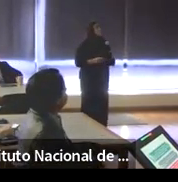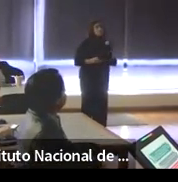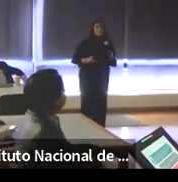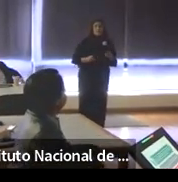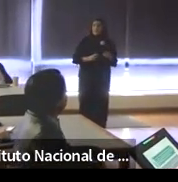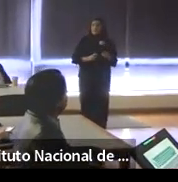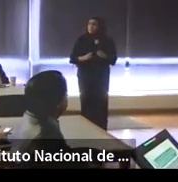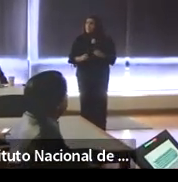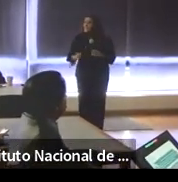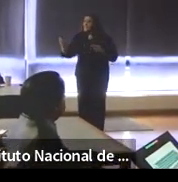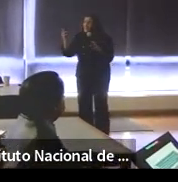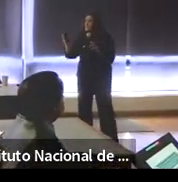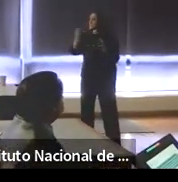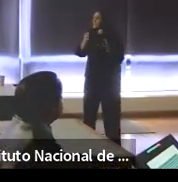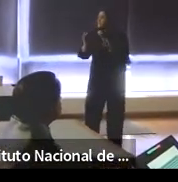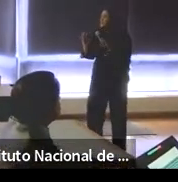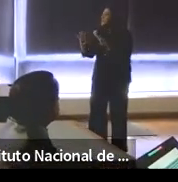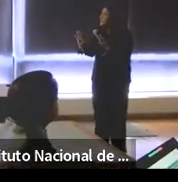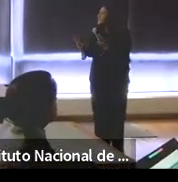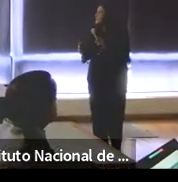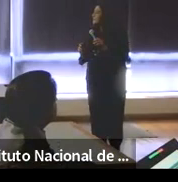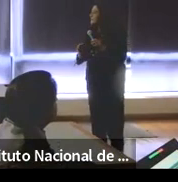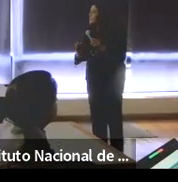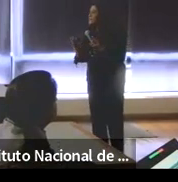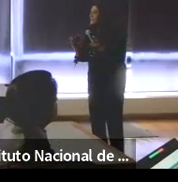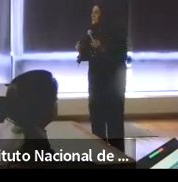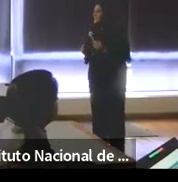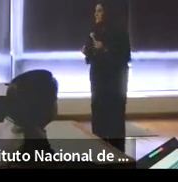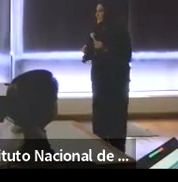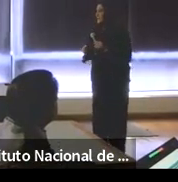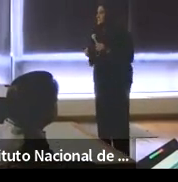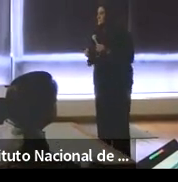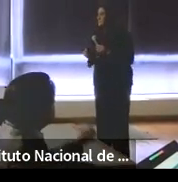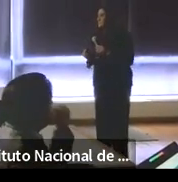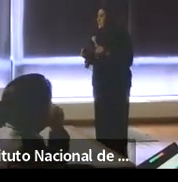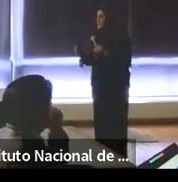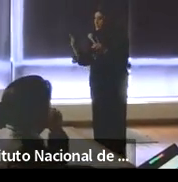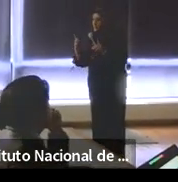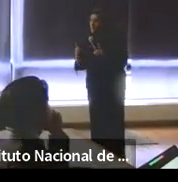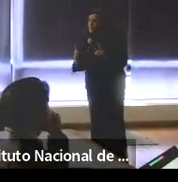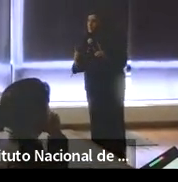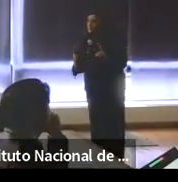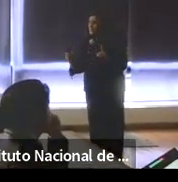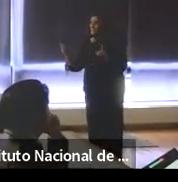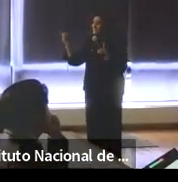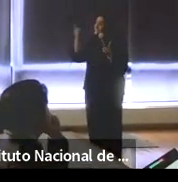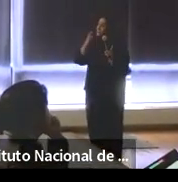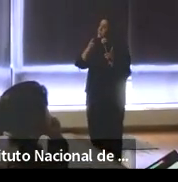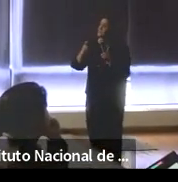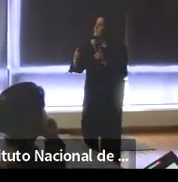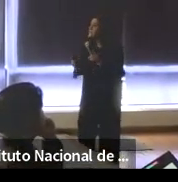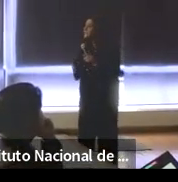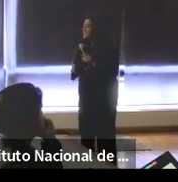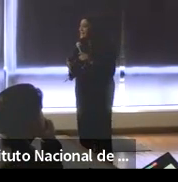Cuáles son los enfoques Y aquí tiene que ver mucho con la parte organizacional el primero de ellos es